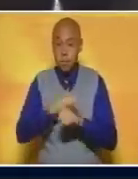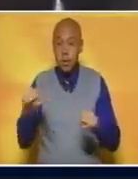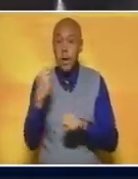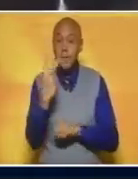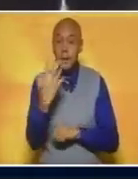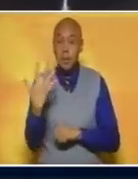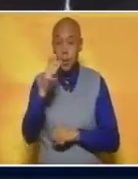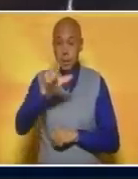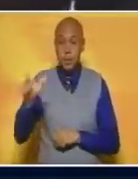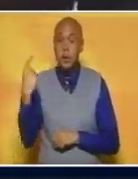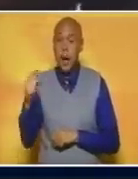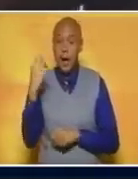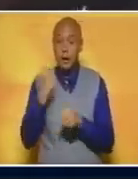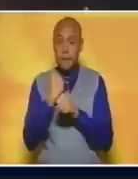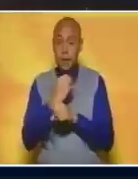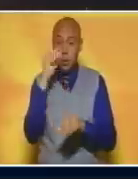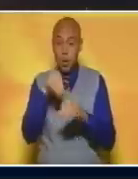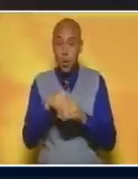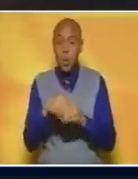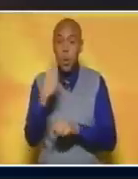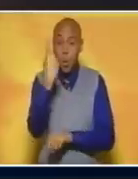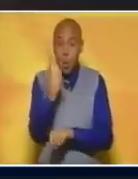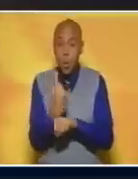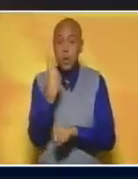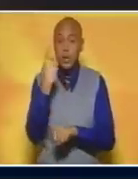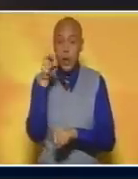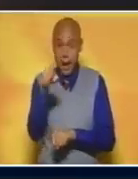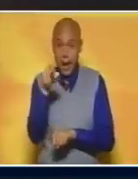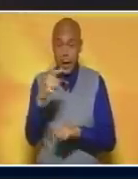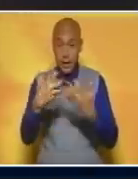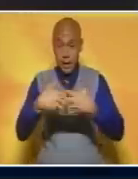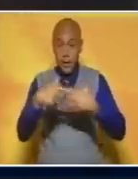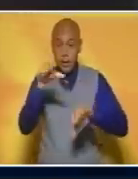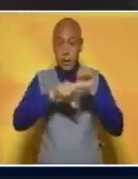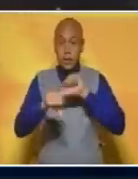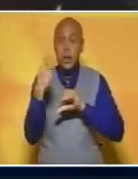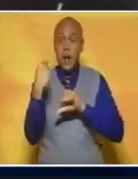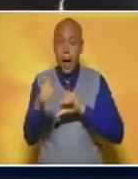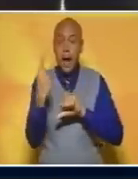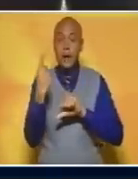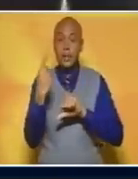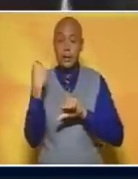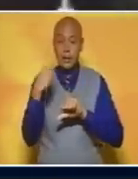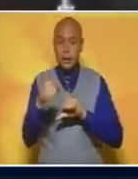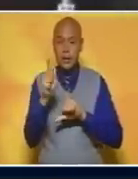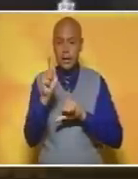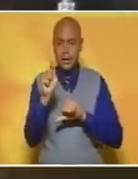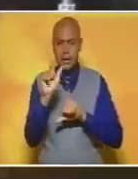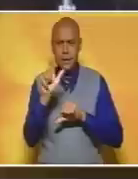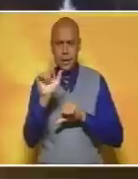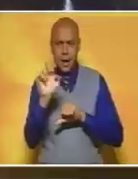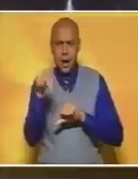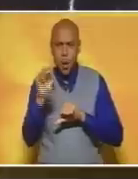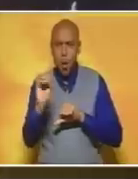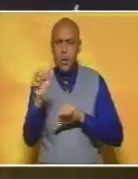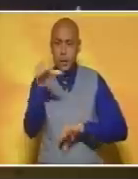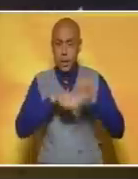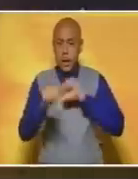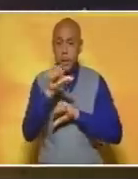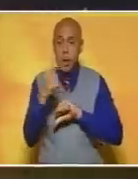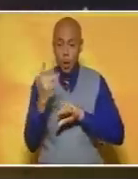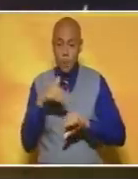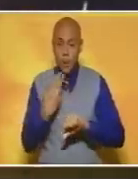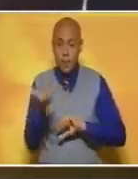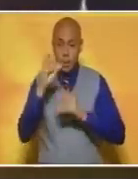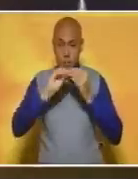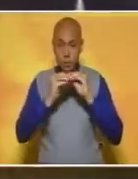25 personas en la empresa, la única de España que procesa óxido de etileno, una sustancia que se emplea